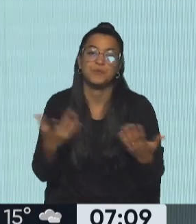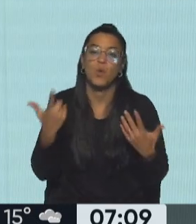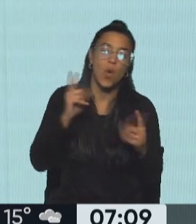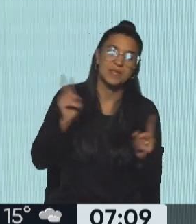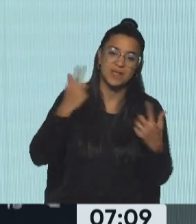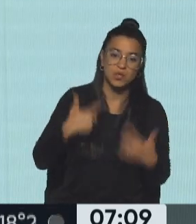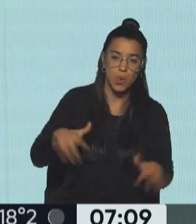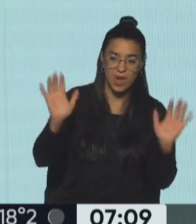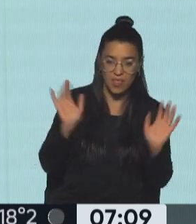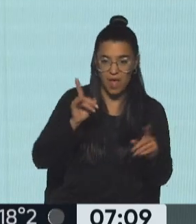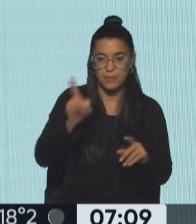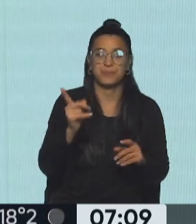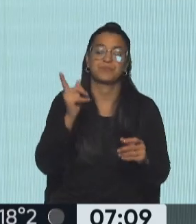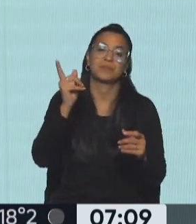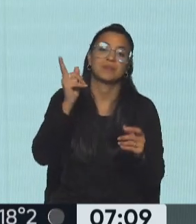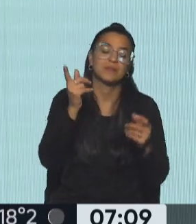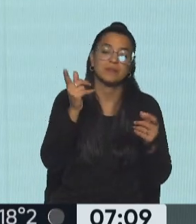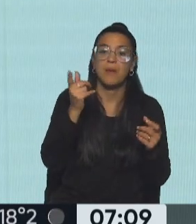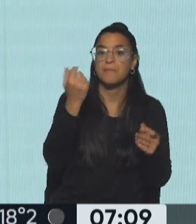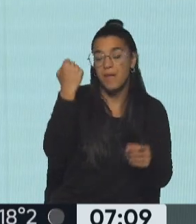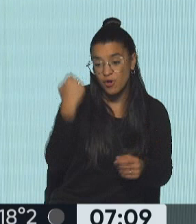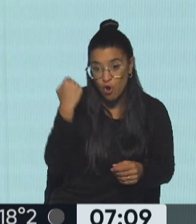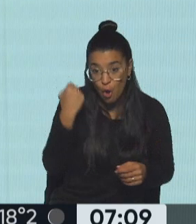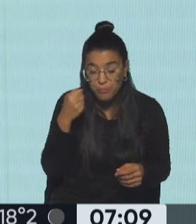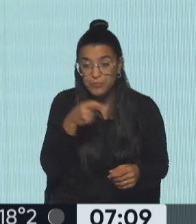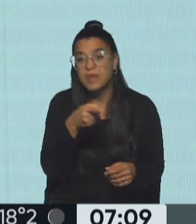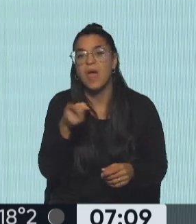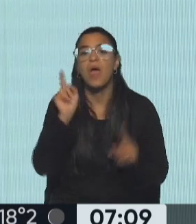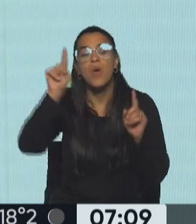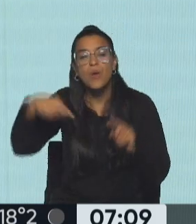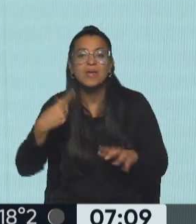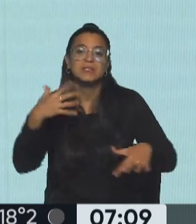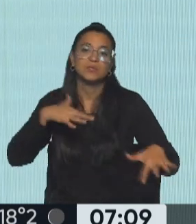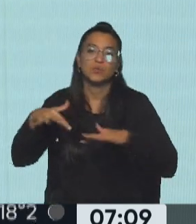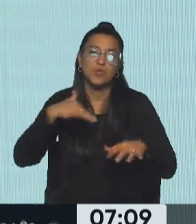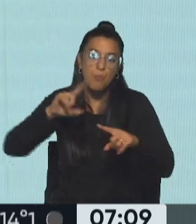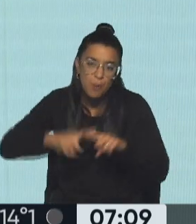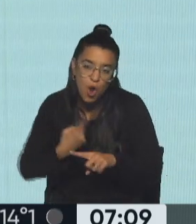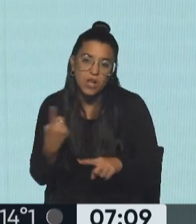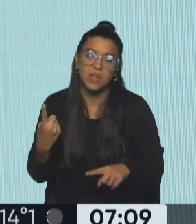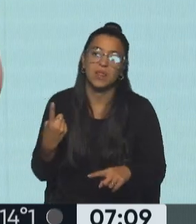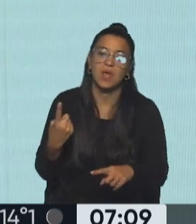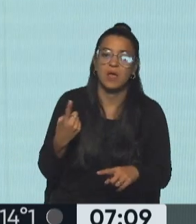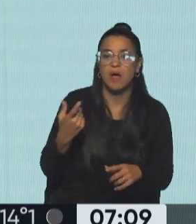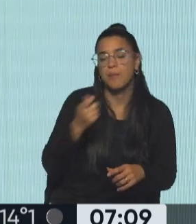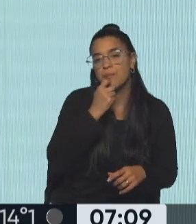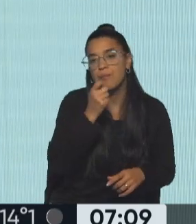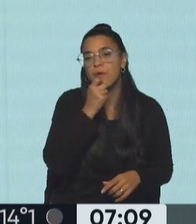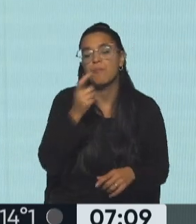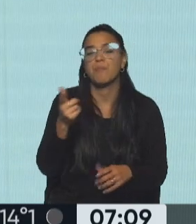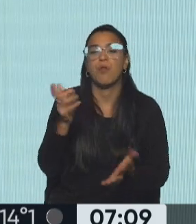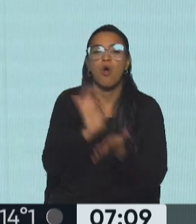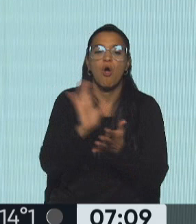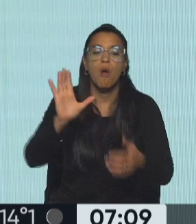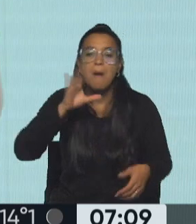casual que esos factores económicos se monten sobre una situación política que tiene que ver con el ruido respecto